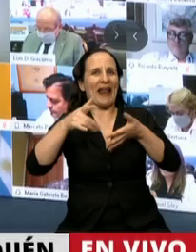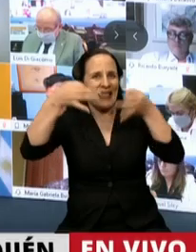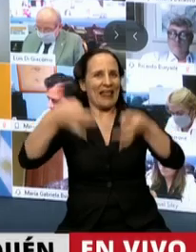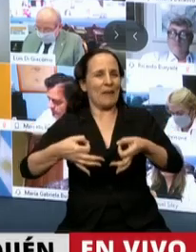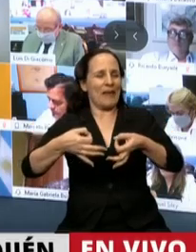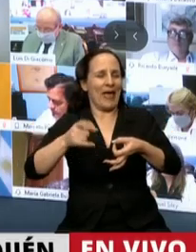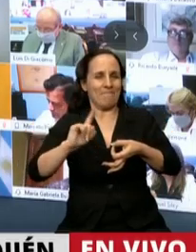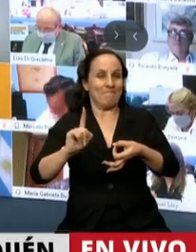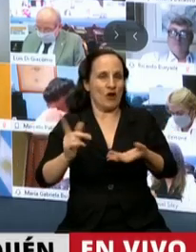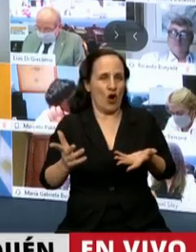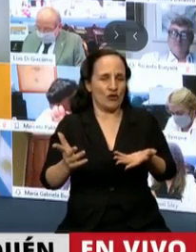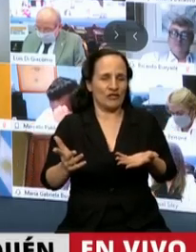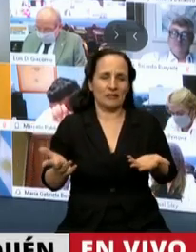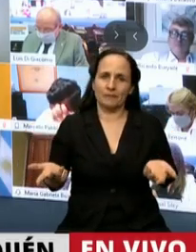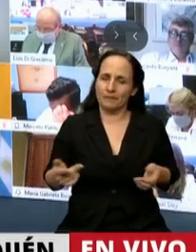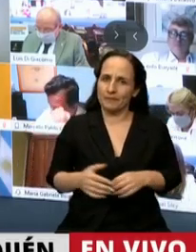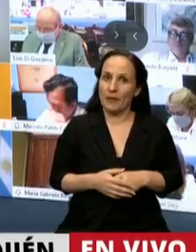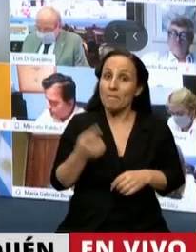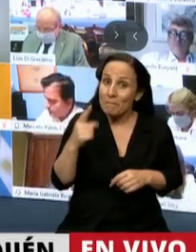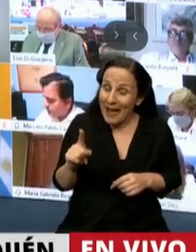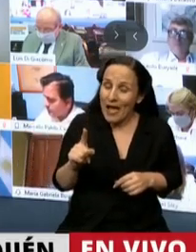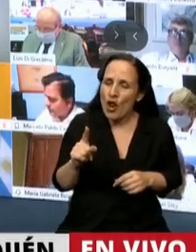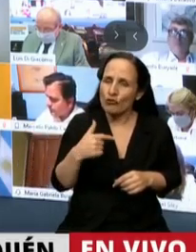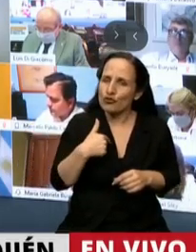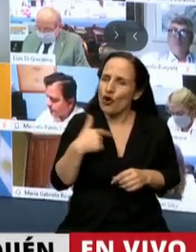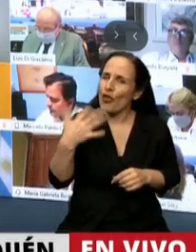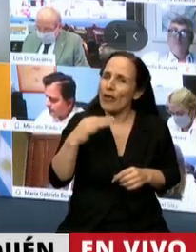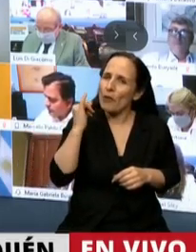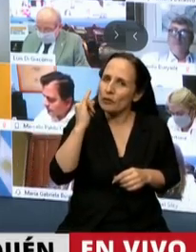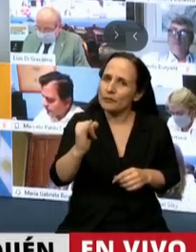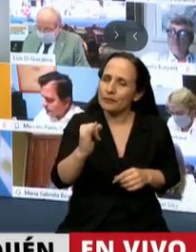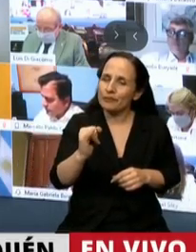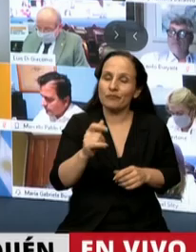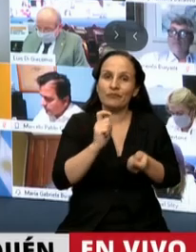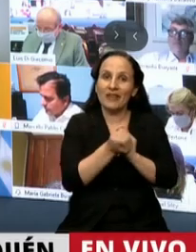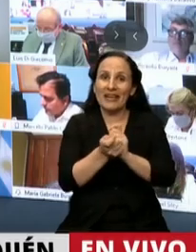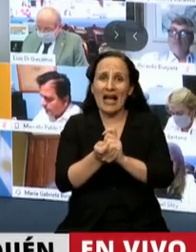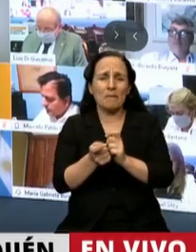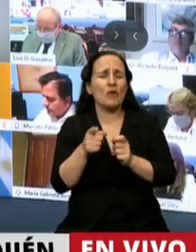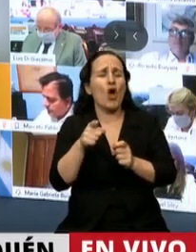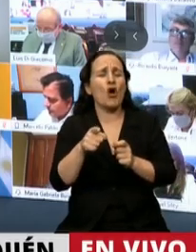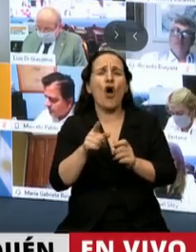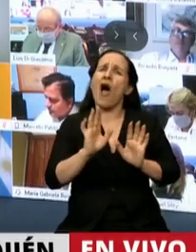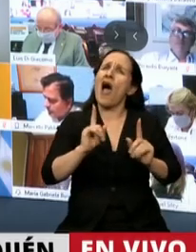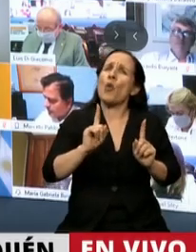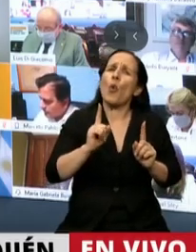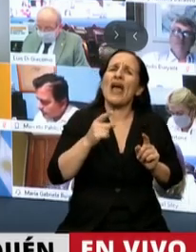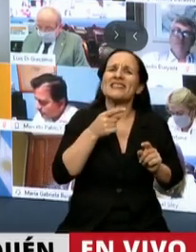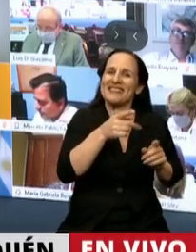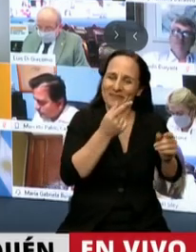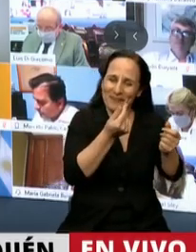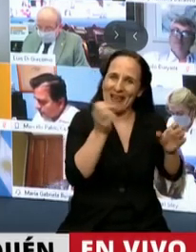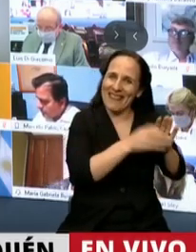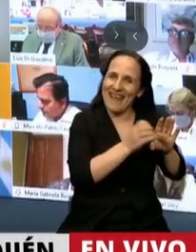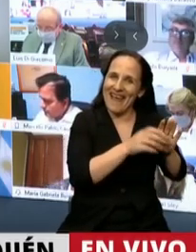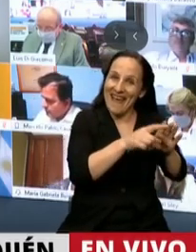aplicación. Sin embargo, debo destacar que los nuevos cambios no han afectado la creación del fondo